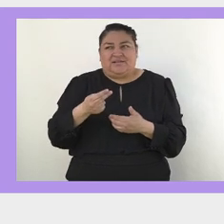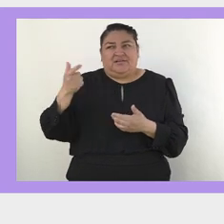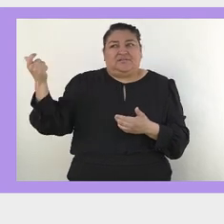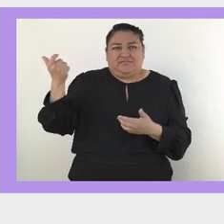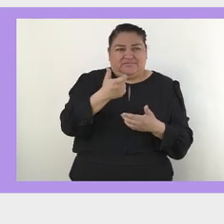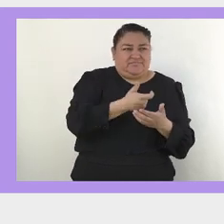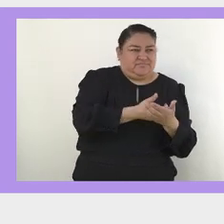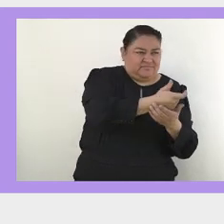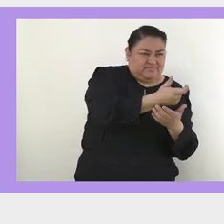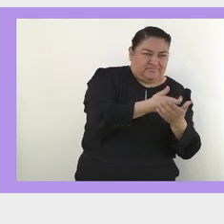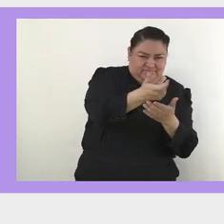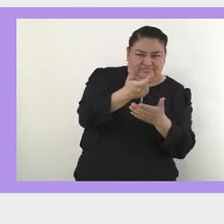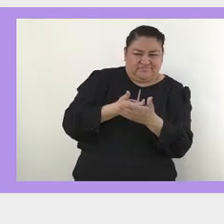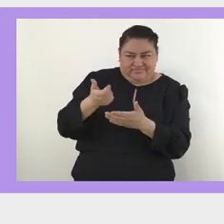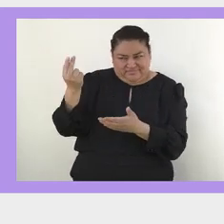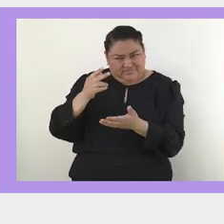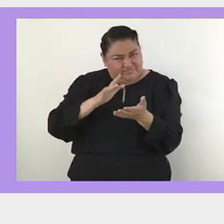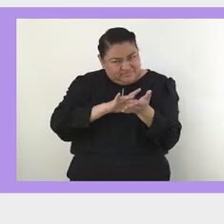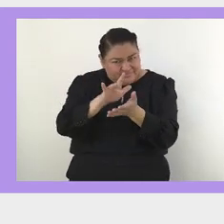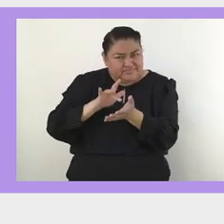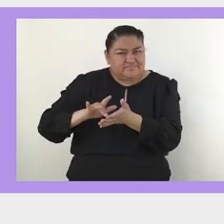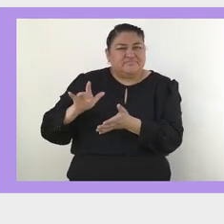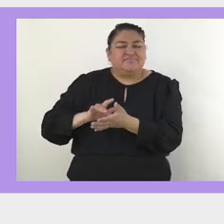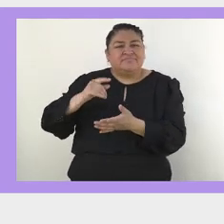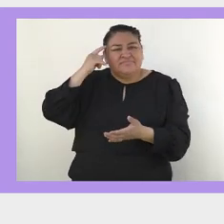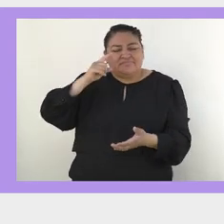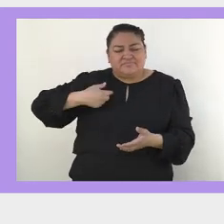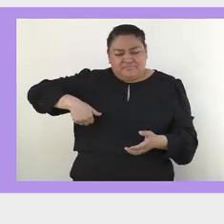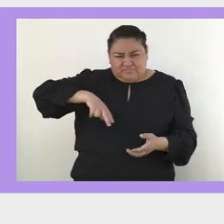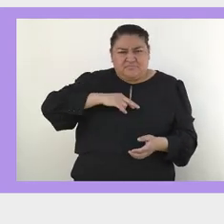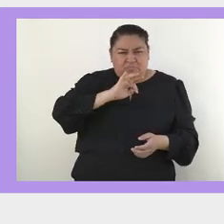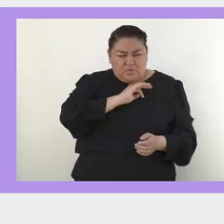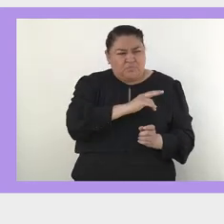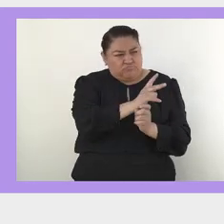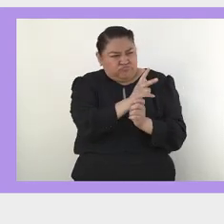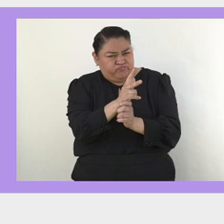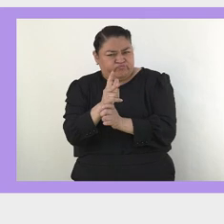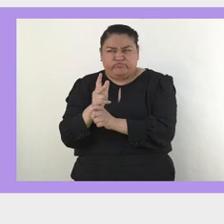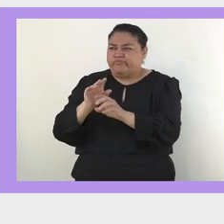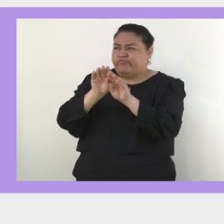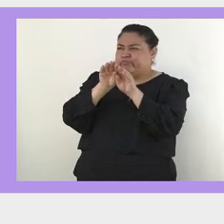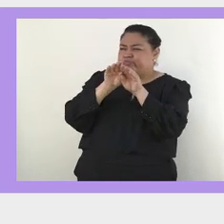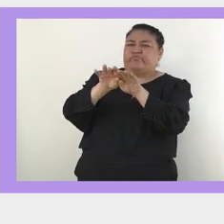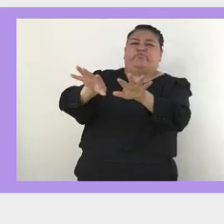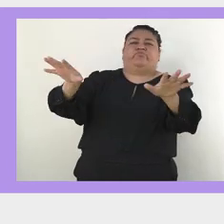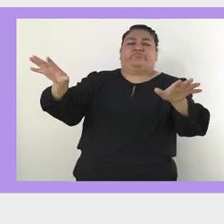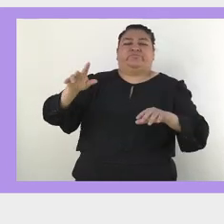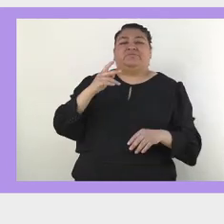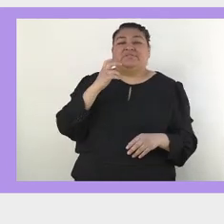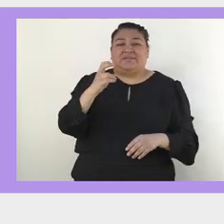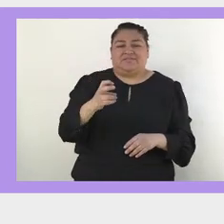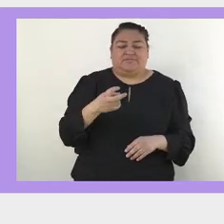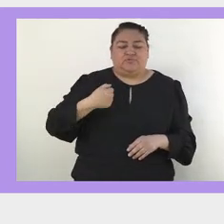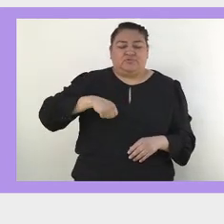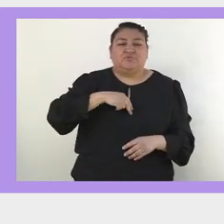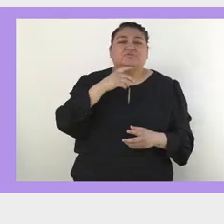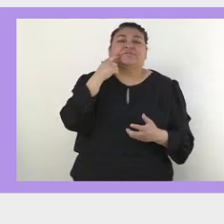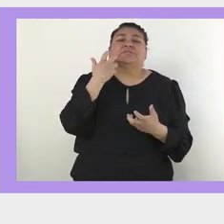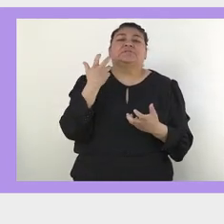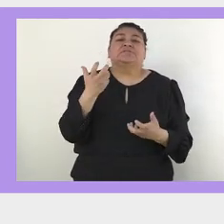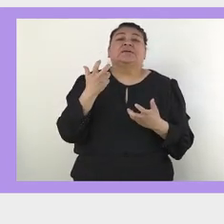también tenemos la capacidad de poder hacer cosas importantes que también tenemos como esas ganas esa hambre